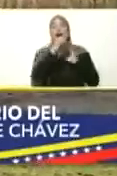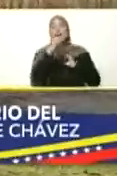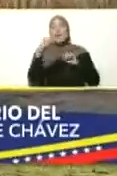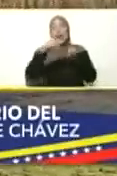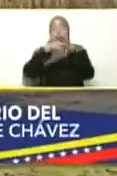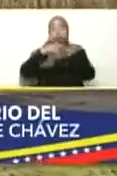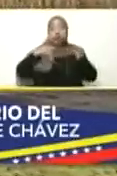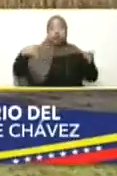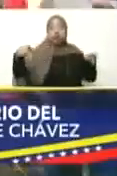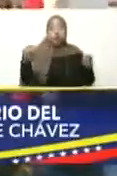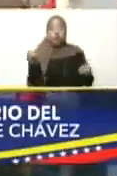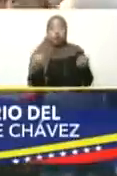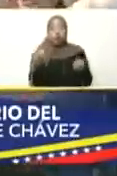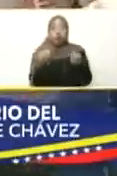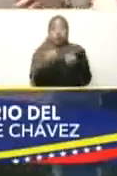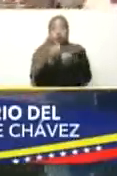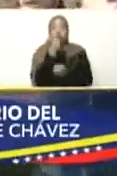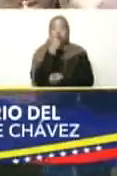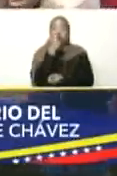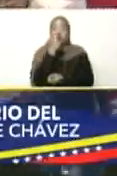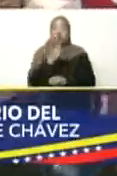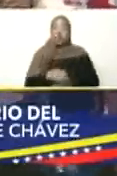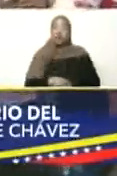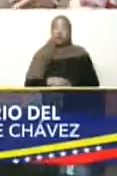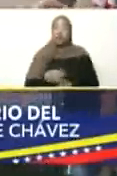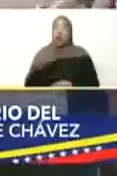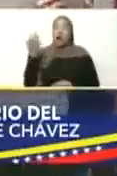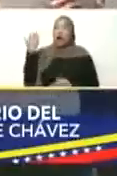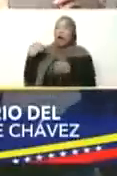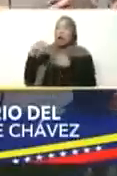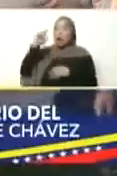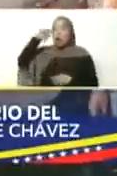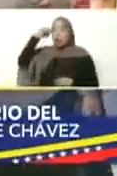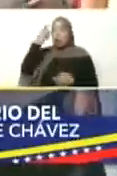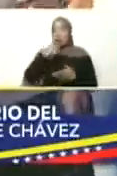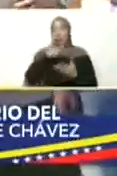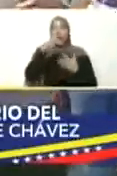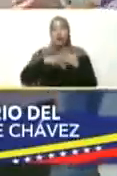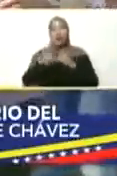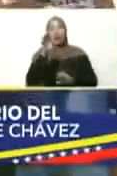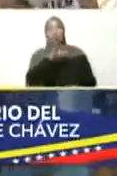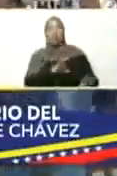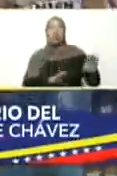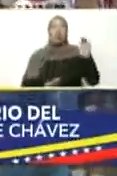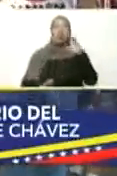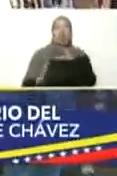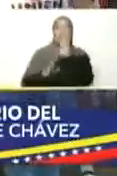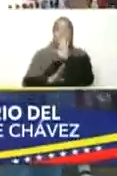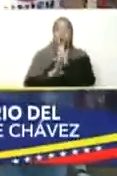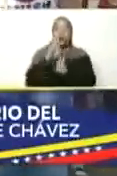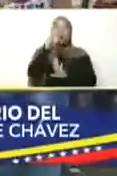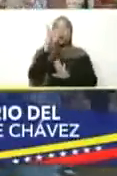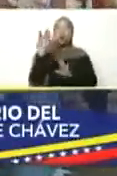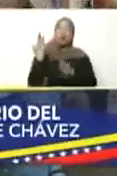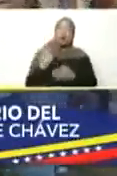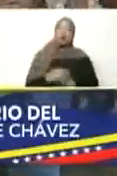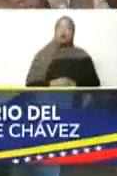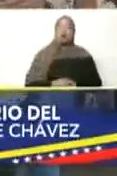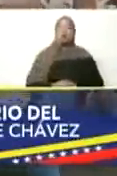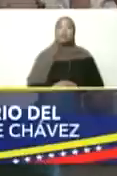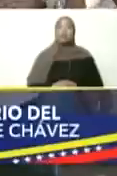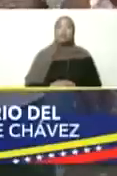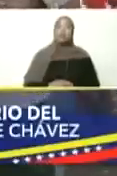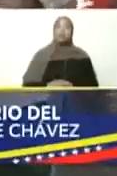recuerda el proyecto científico que llevamos adelante, ¿no? Para aumentar el rendimiento por hectárea. sería